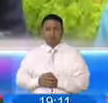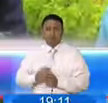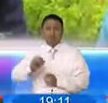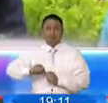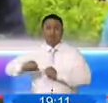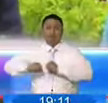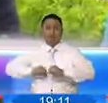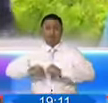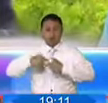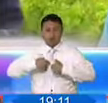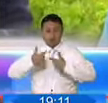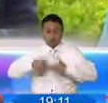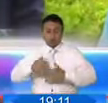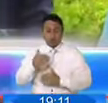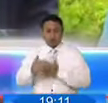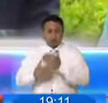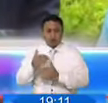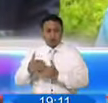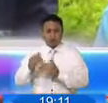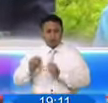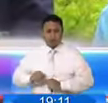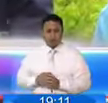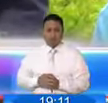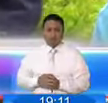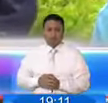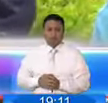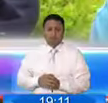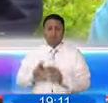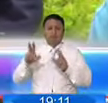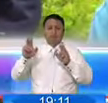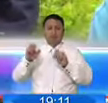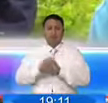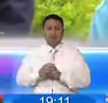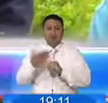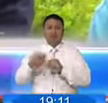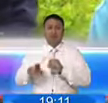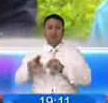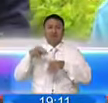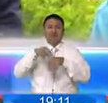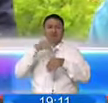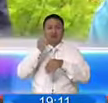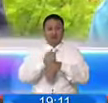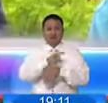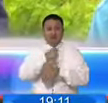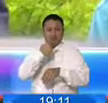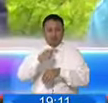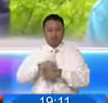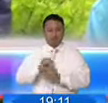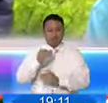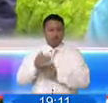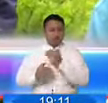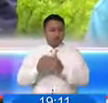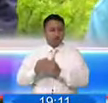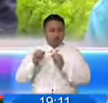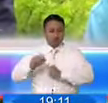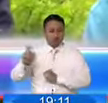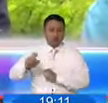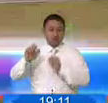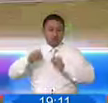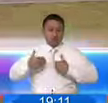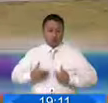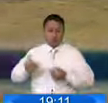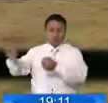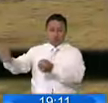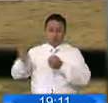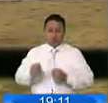nosotros los estamos realizando por cuanto temas notariales declaración juramentos procedimientos que se necesitan para la repatriación